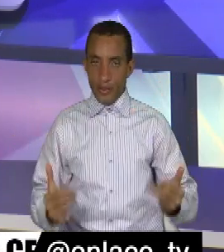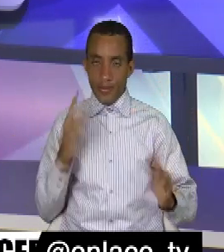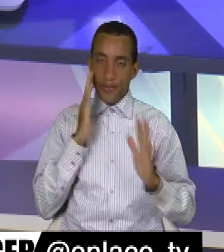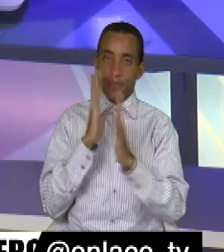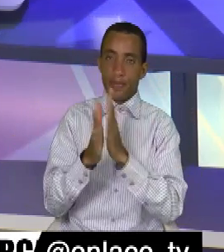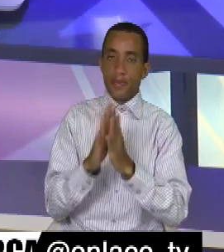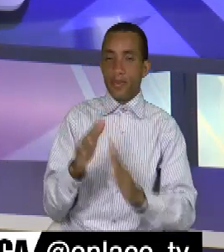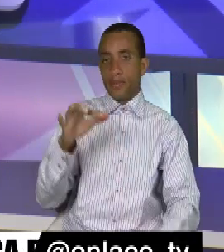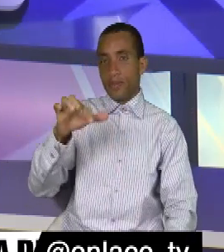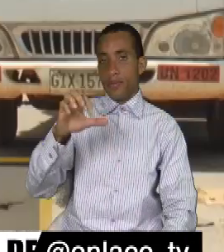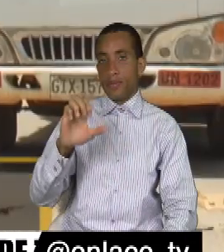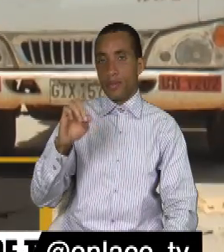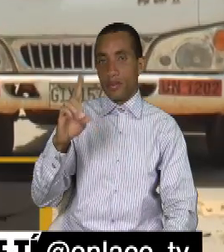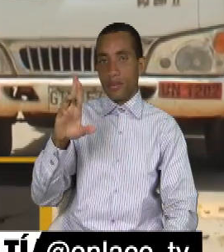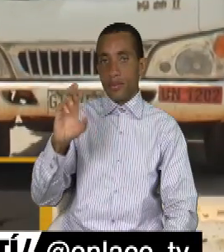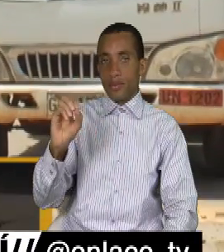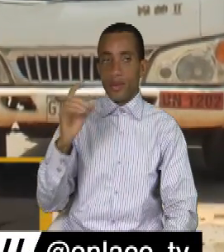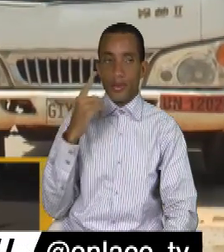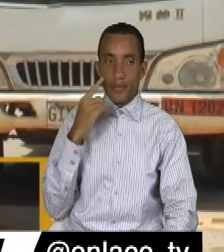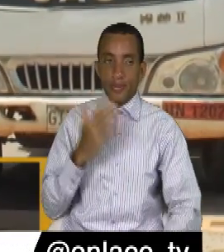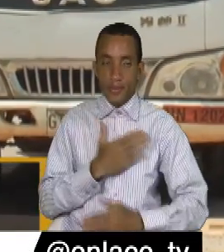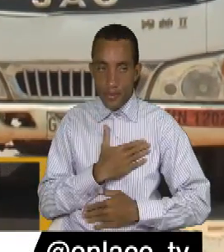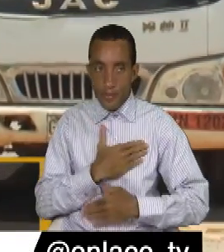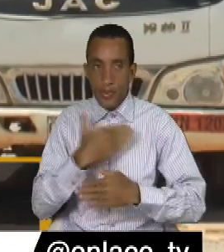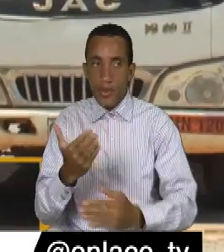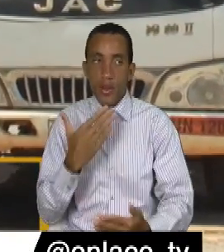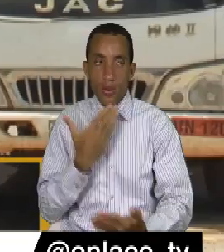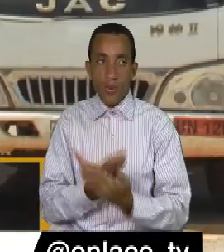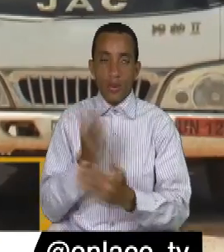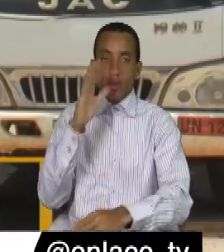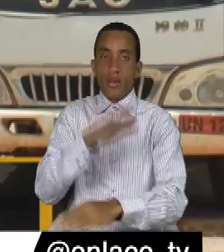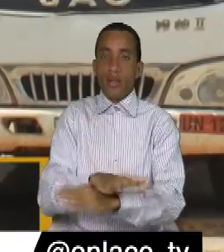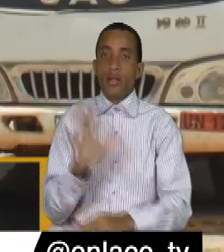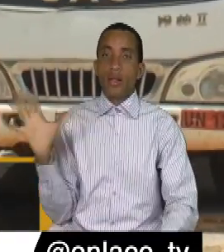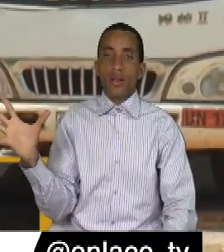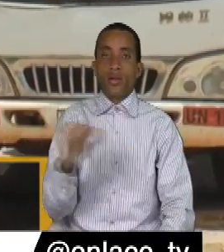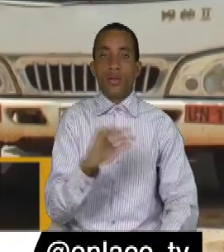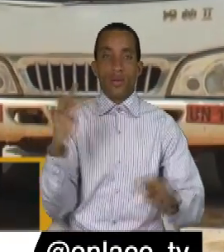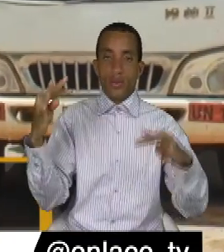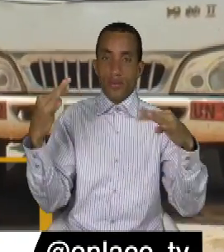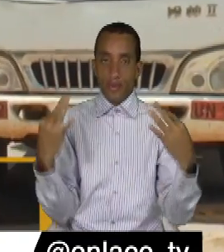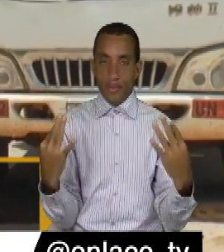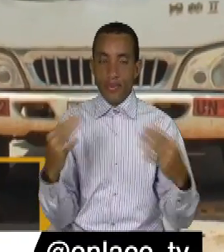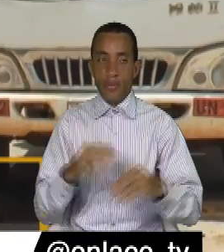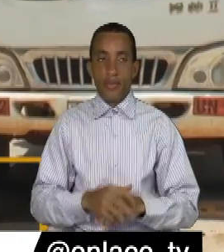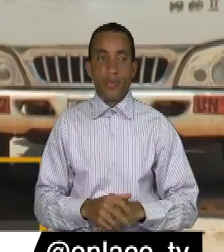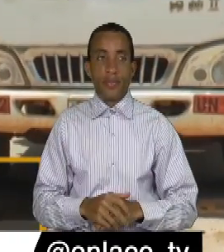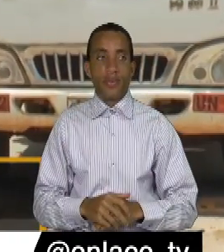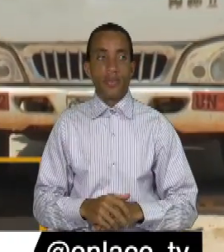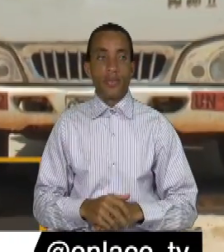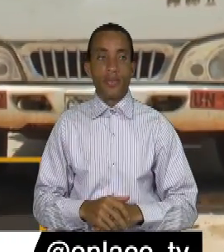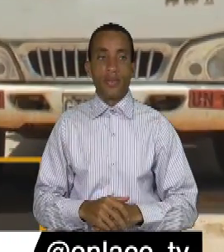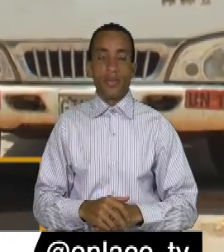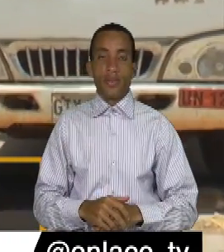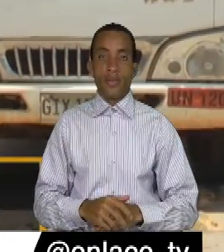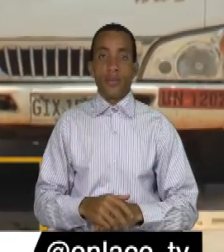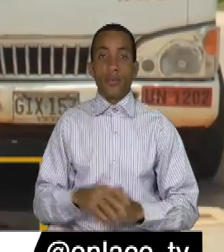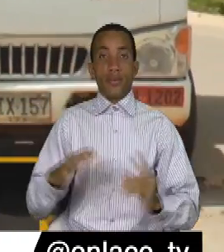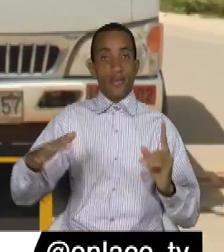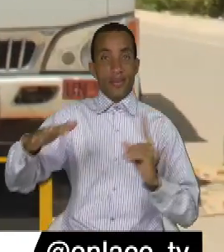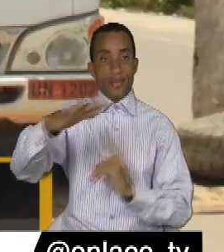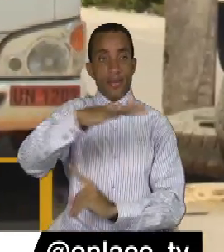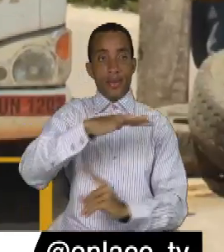Adelante. Un atento saludo de buenas tardes, compañeros en estudios, amable teleaudiencia, Enlace Noticias. Esta es la situación que se